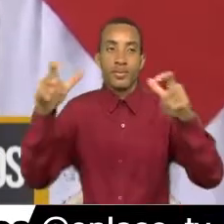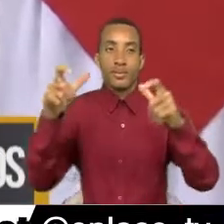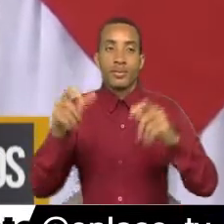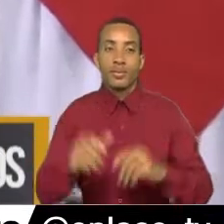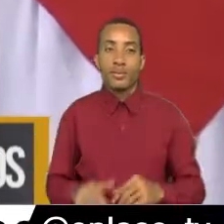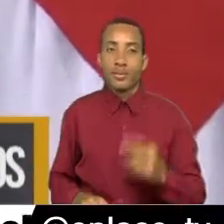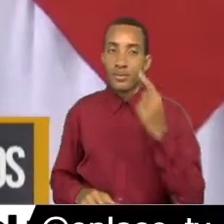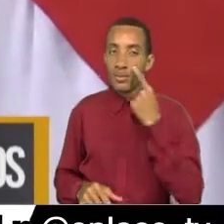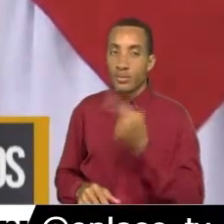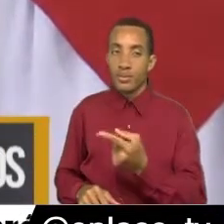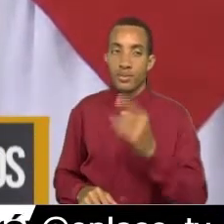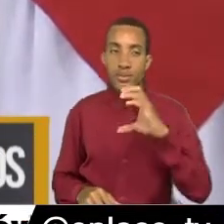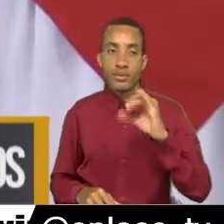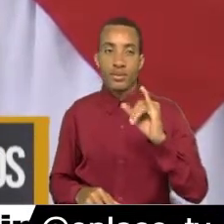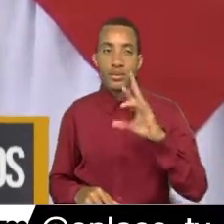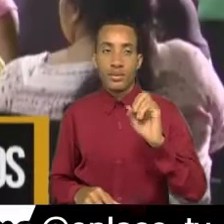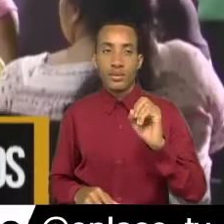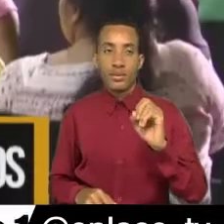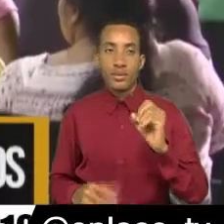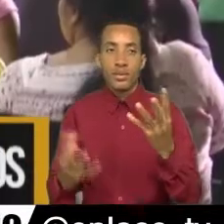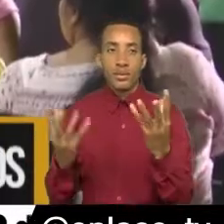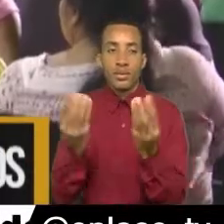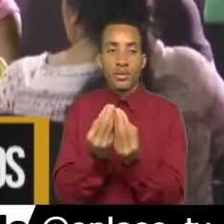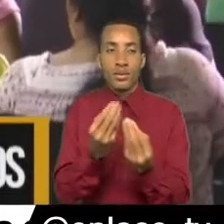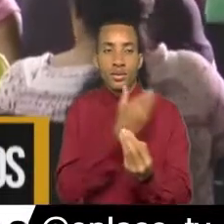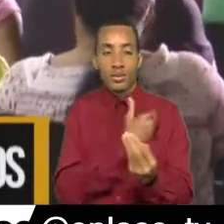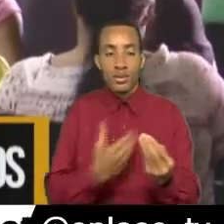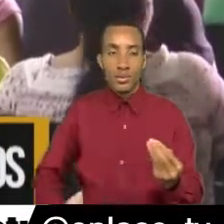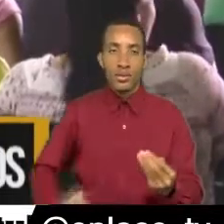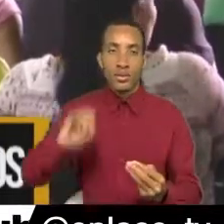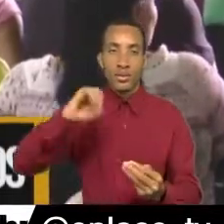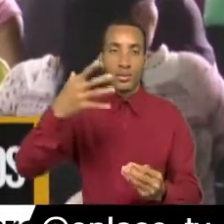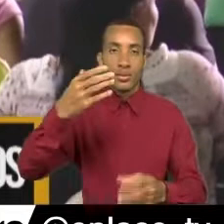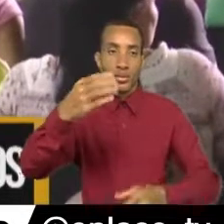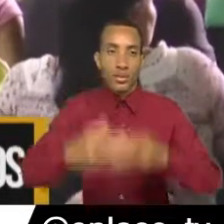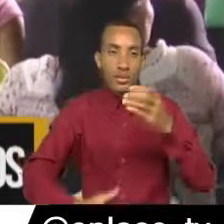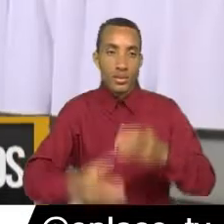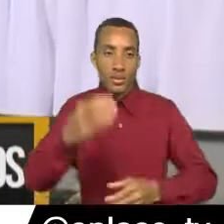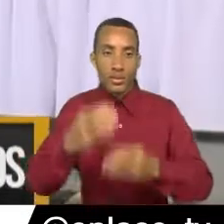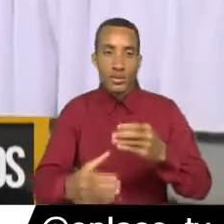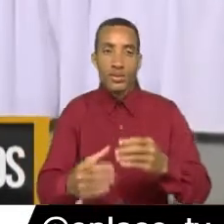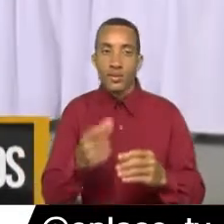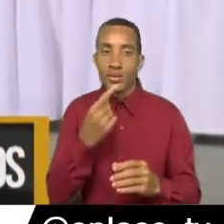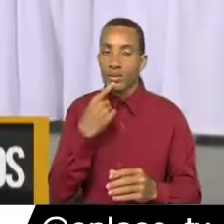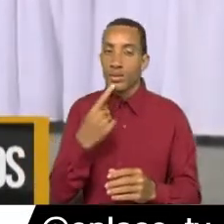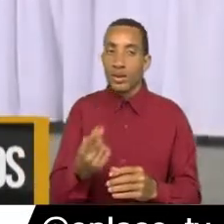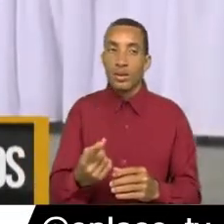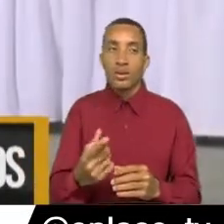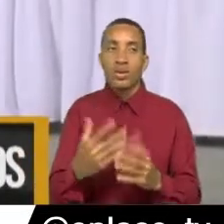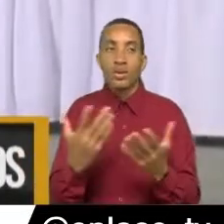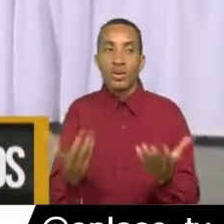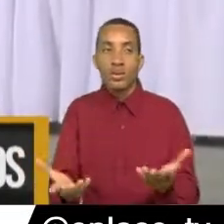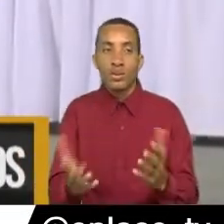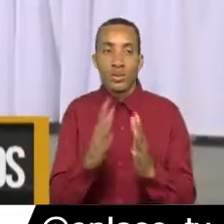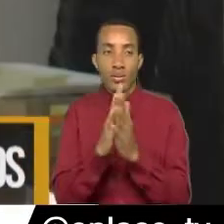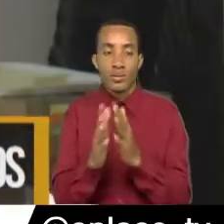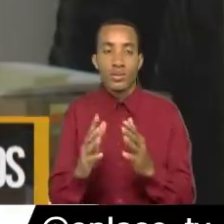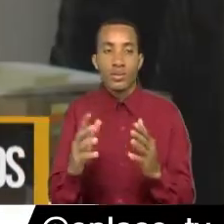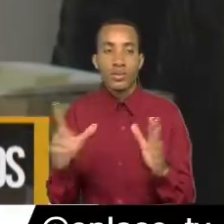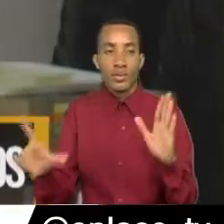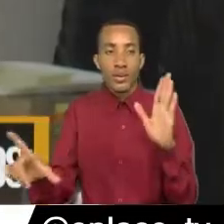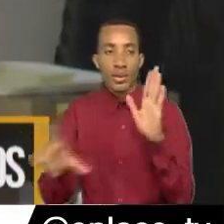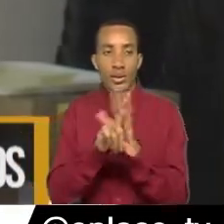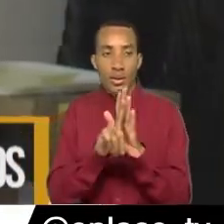Ciro Fernández, presidente de la Comisión Quinta de la Cámara de Representantes, habló sobre las modificaciones a la ley de regalías. Estamos